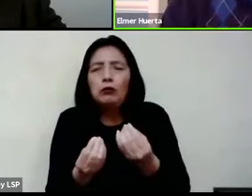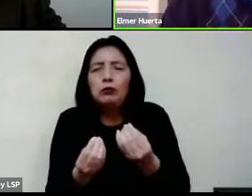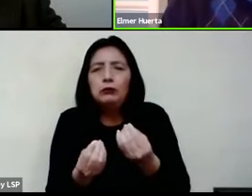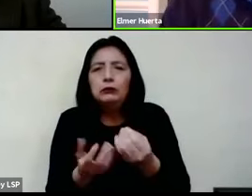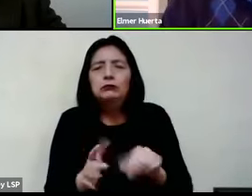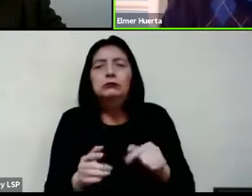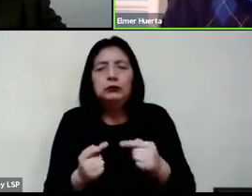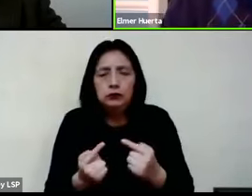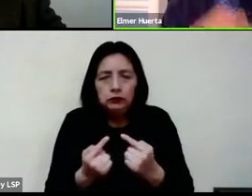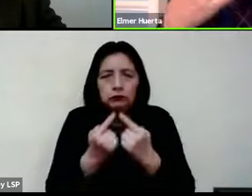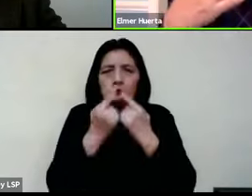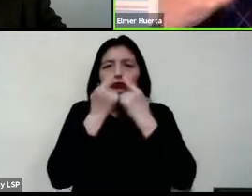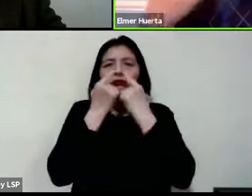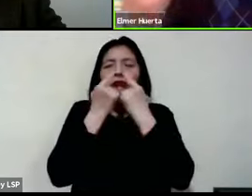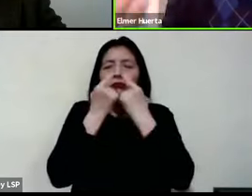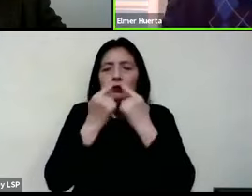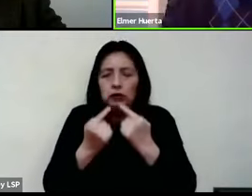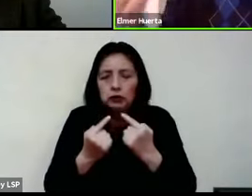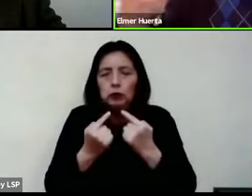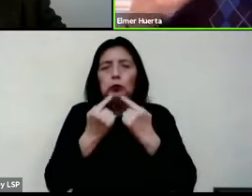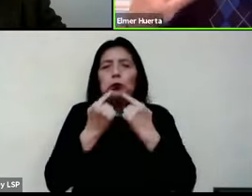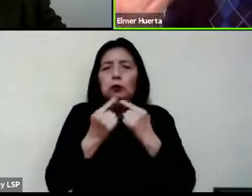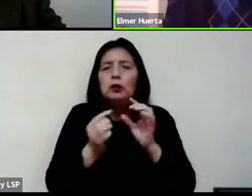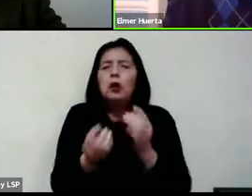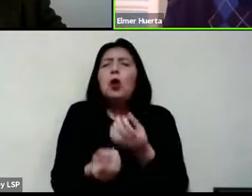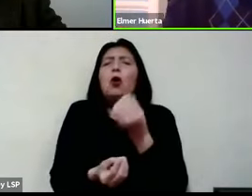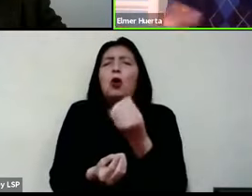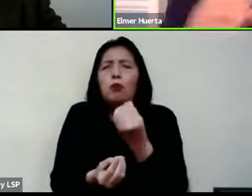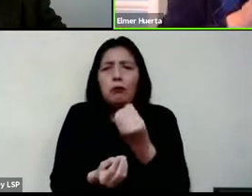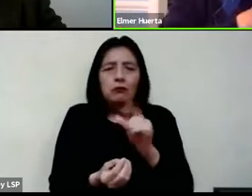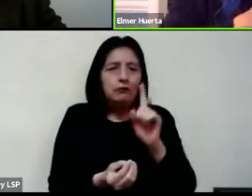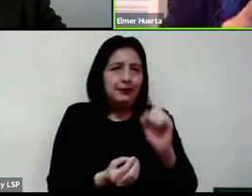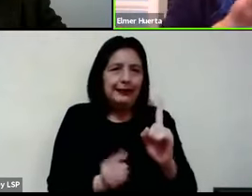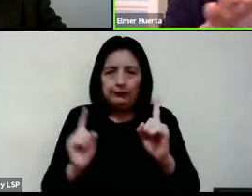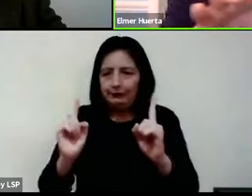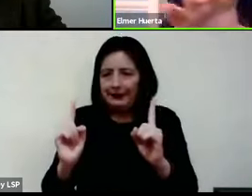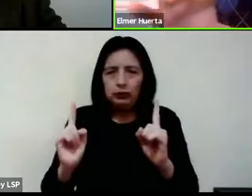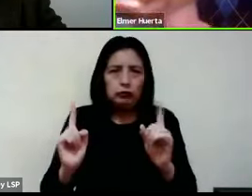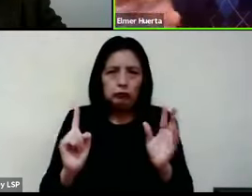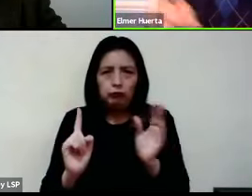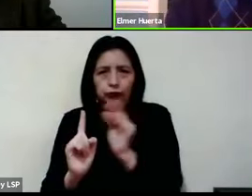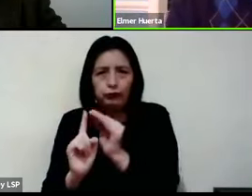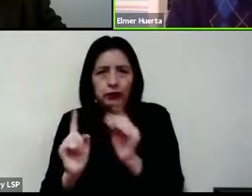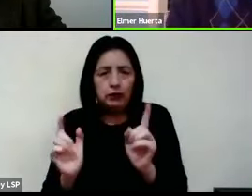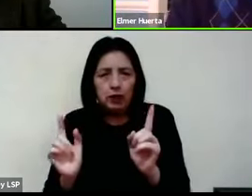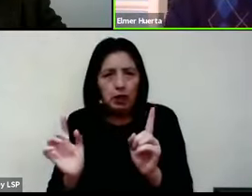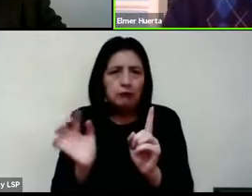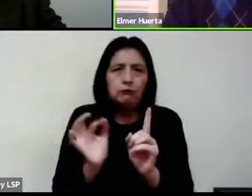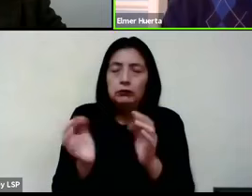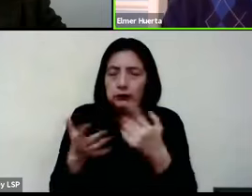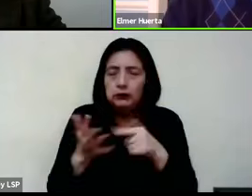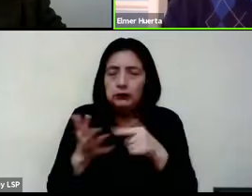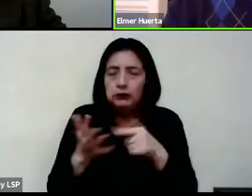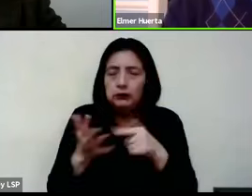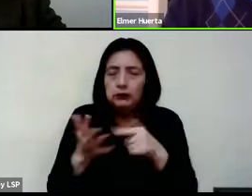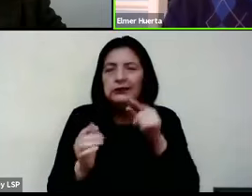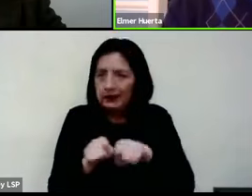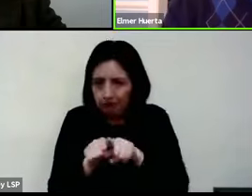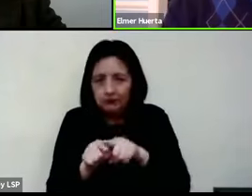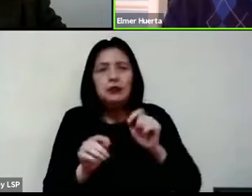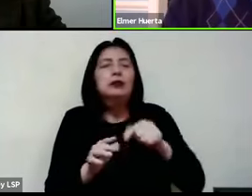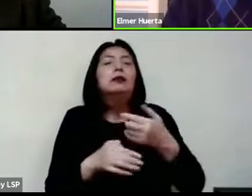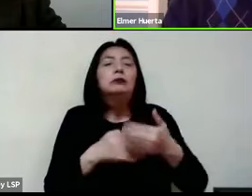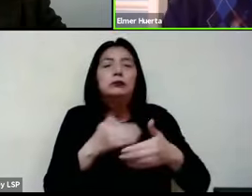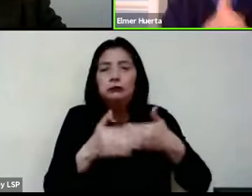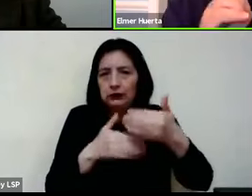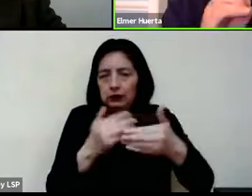vía respiratoria de persona a persona. Y en esto también hemos evolucionado en estos 10